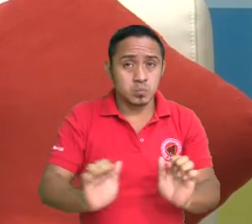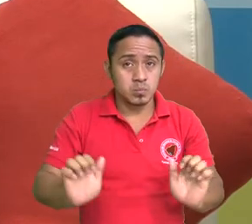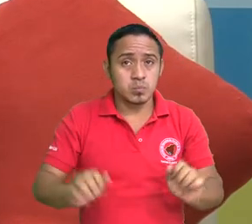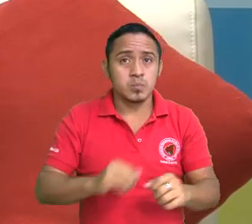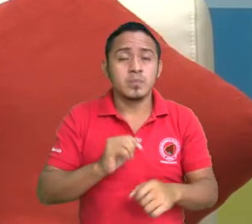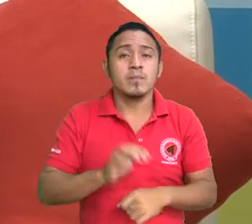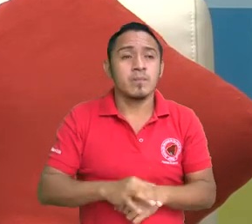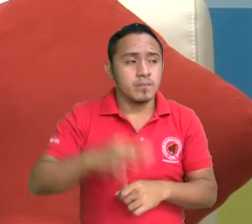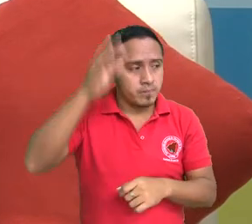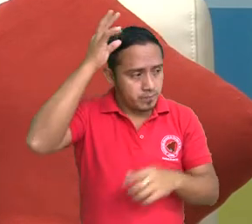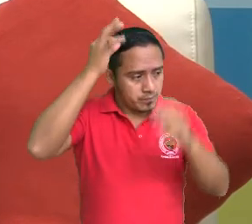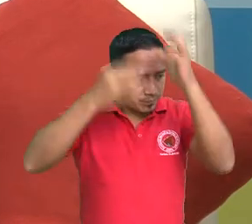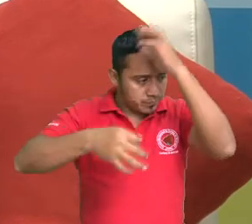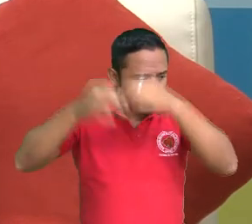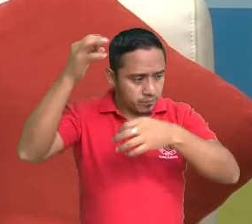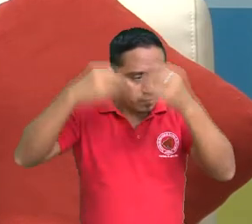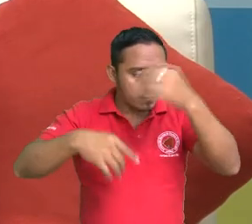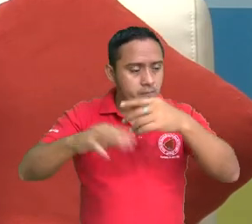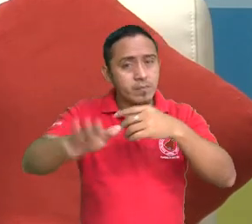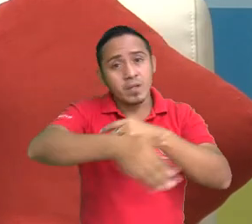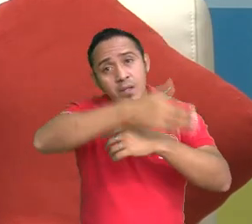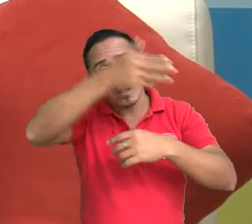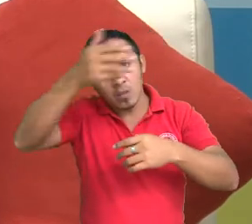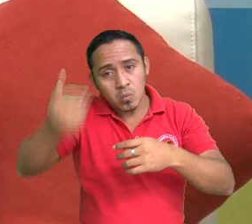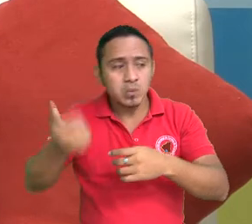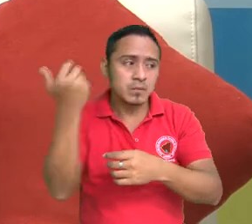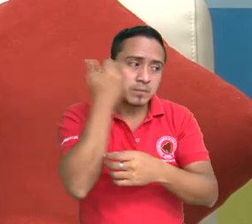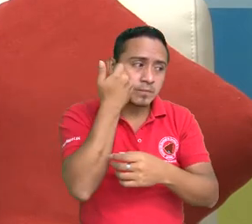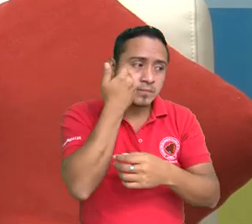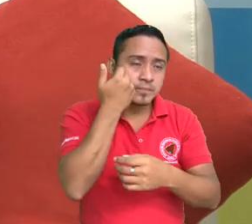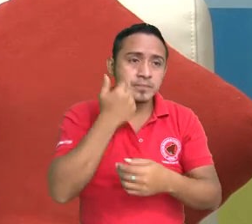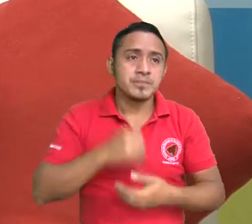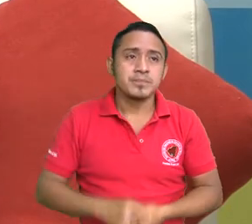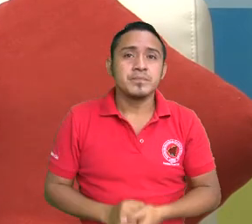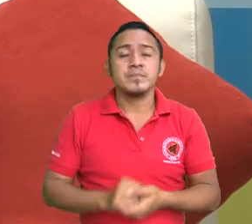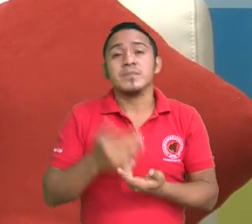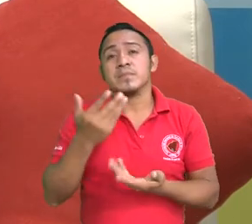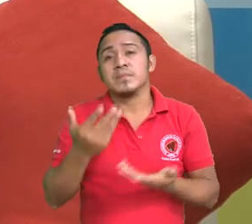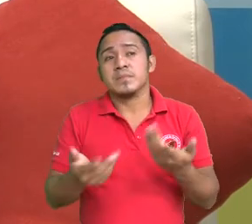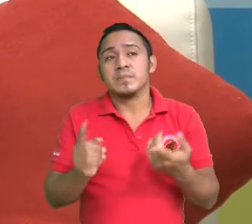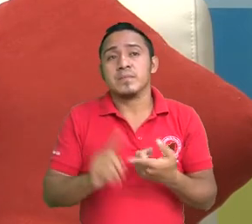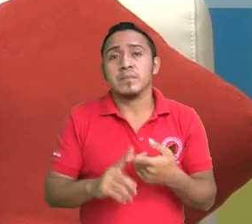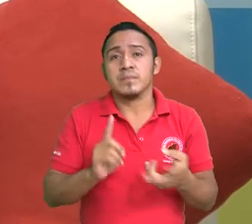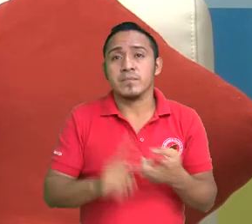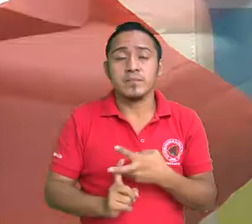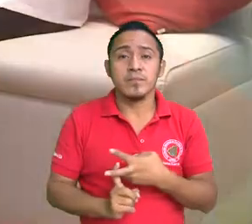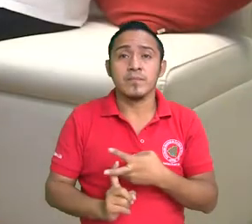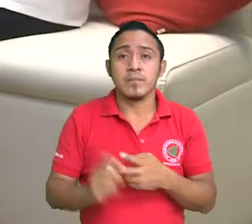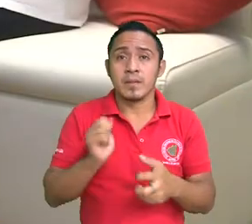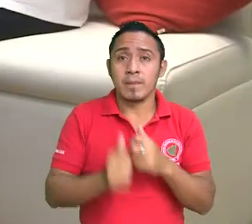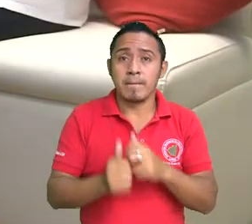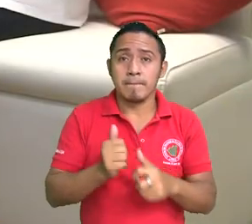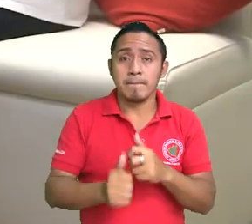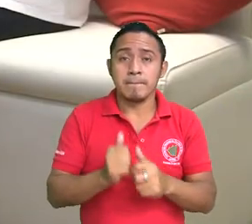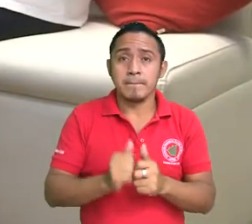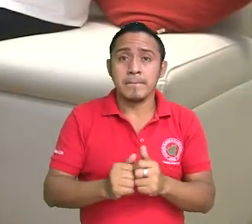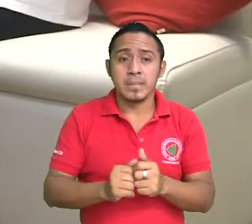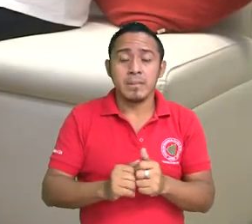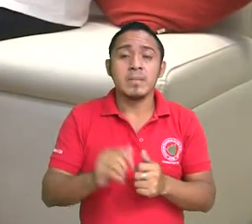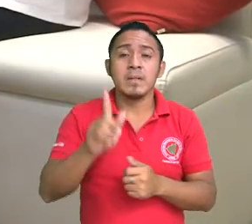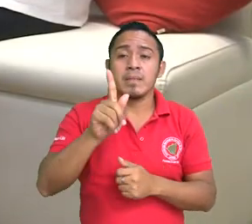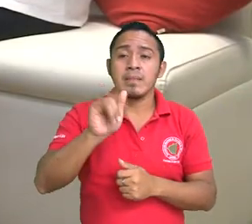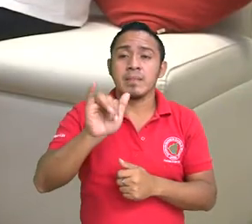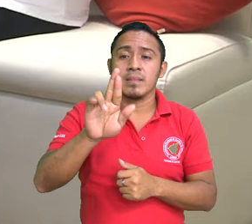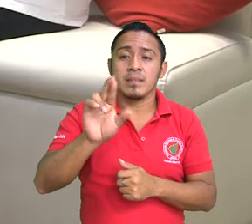Hay caídas de pelo que están asociadas a otro tipo de enfermedades, como por ejemplo los problemas de la tiroides.